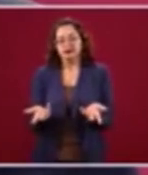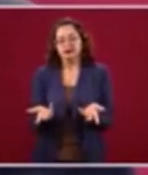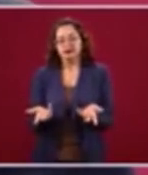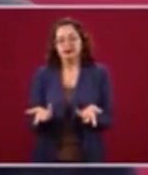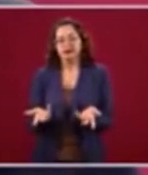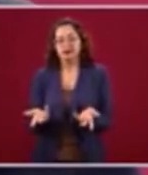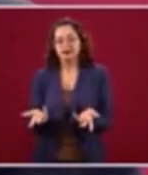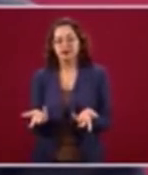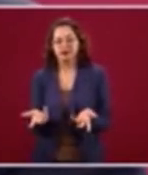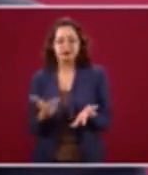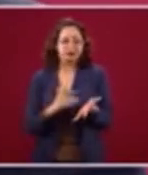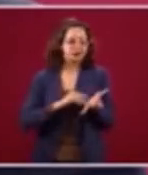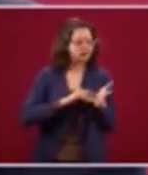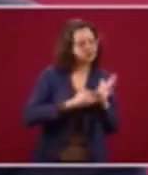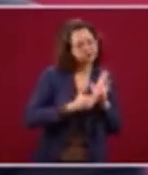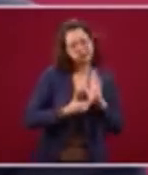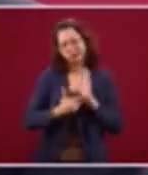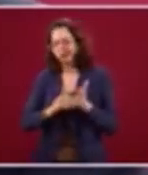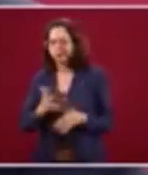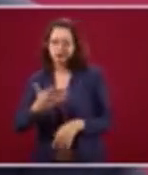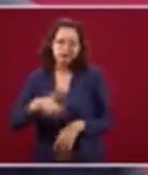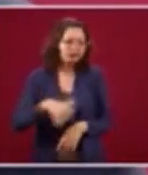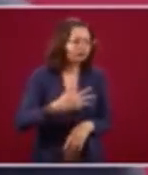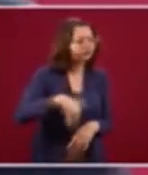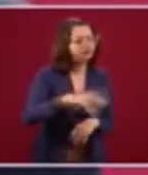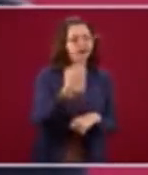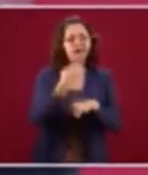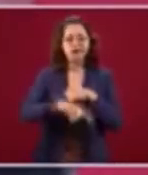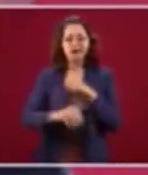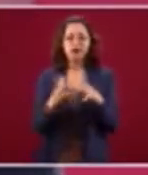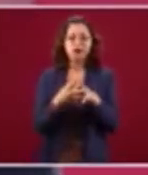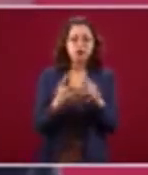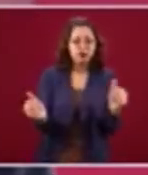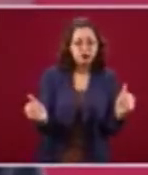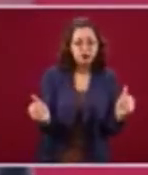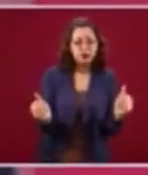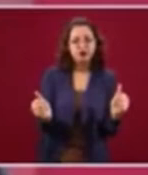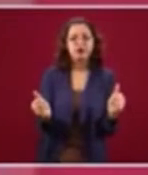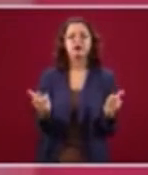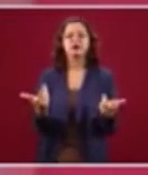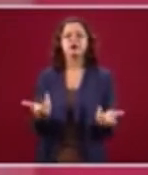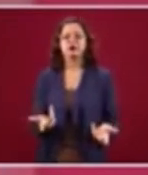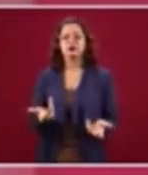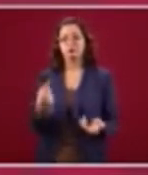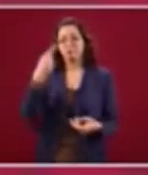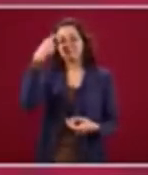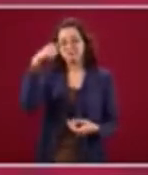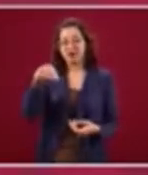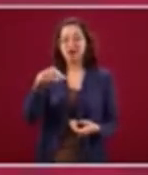Buscando reparar el daño, que se recupere